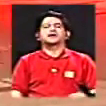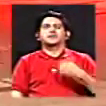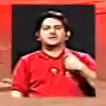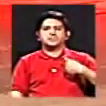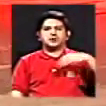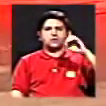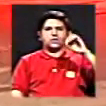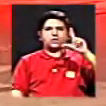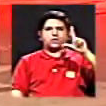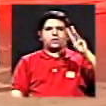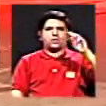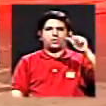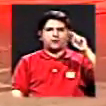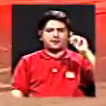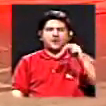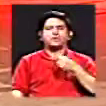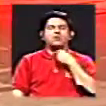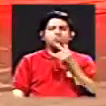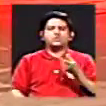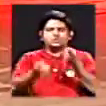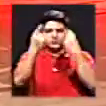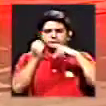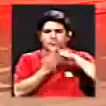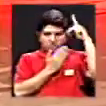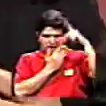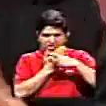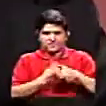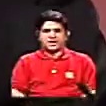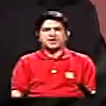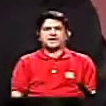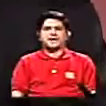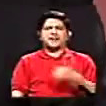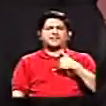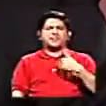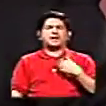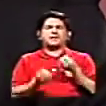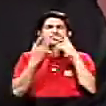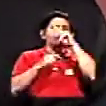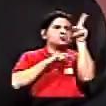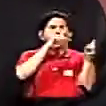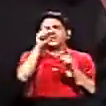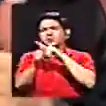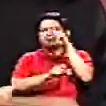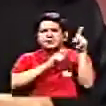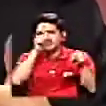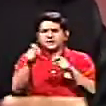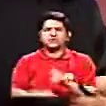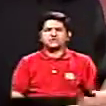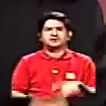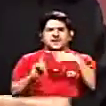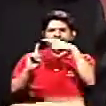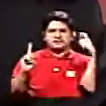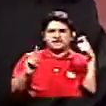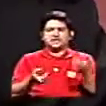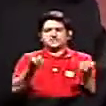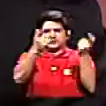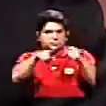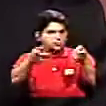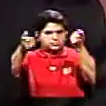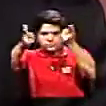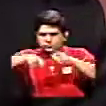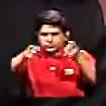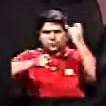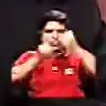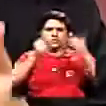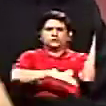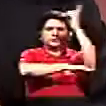placer tenerlo en el programa y, bueno, tenemos una gran cantidad de consultas que hacerle a partir de lo que ha estado ocurriendo en